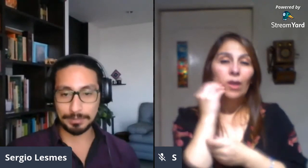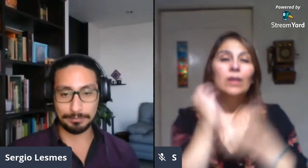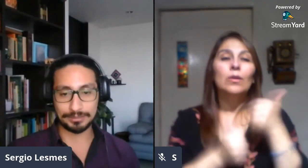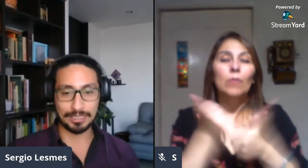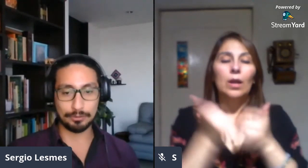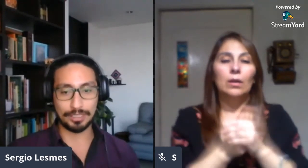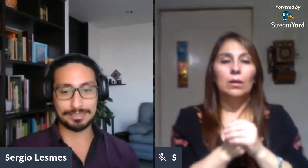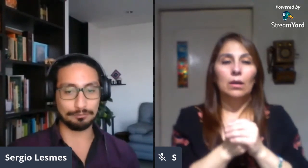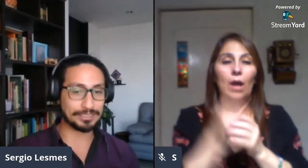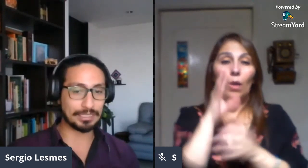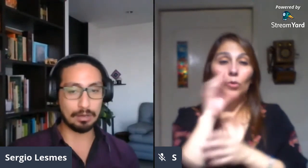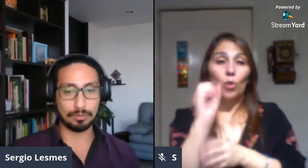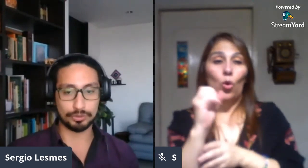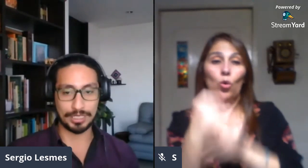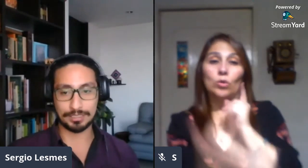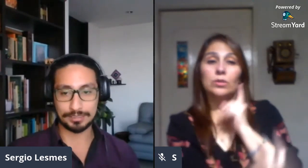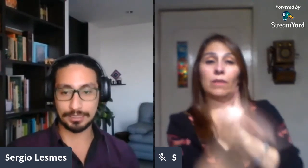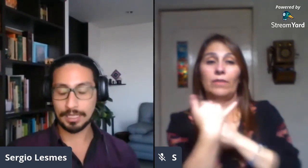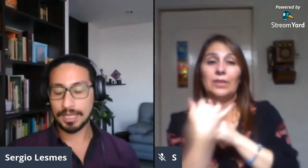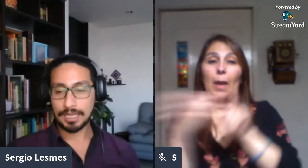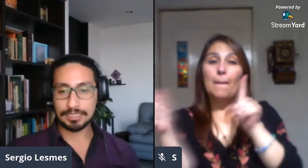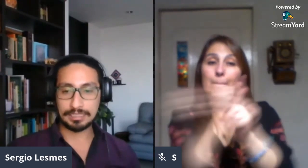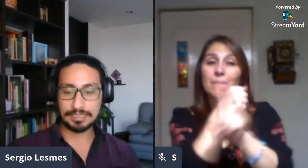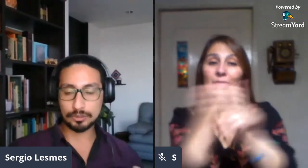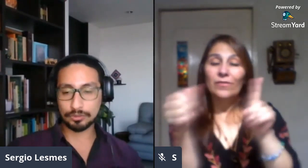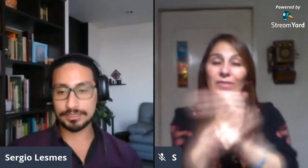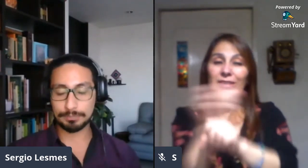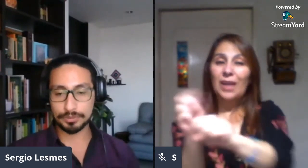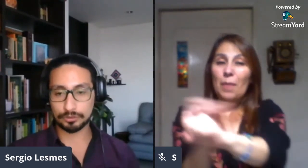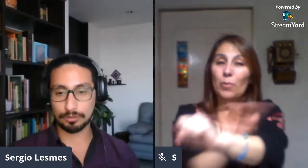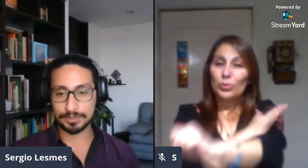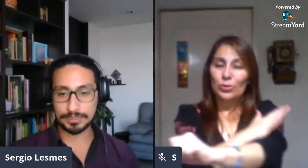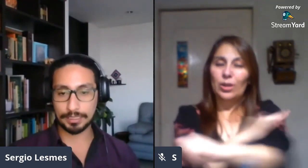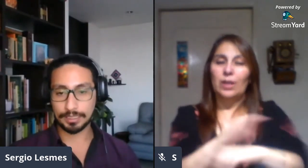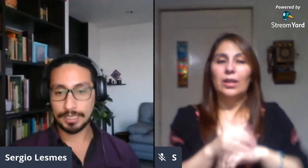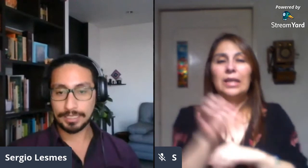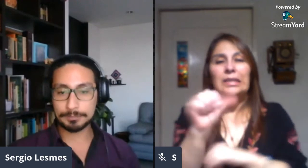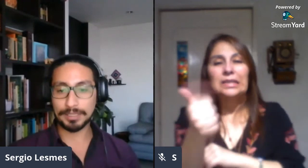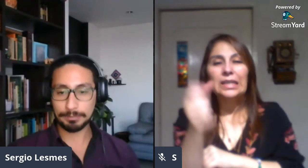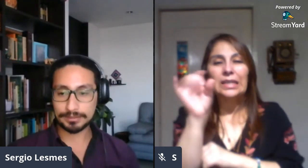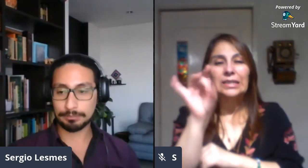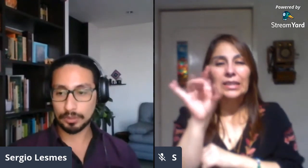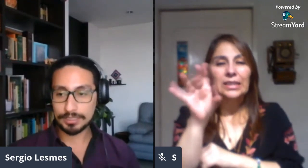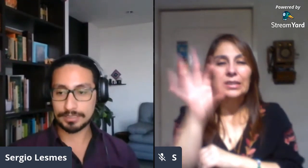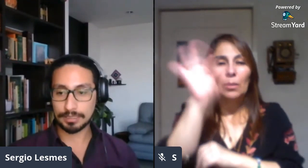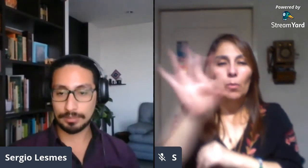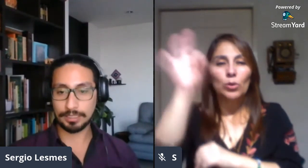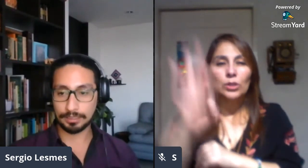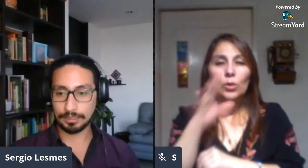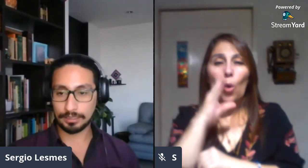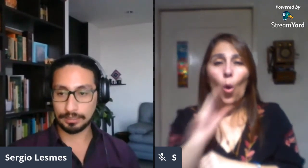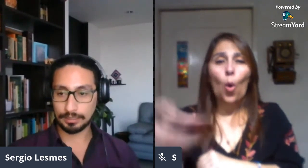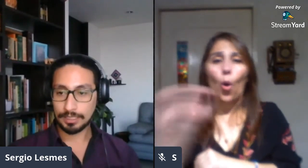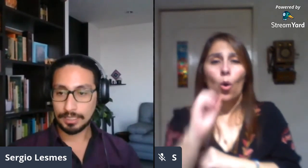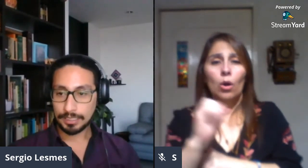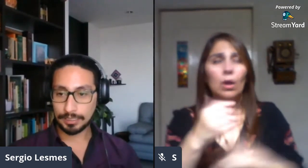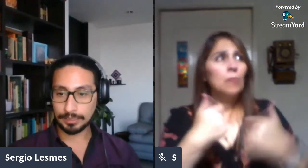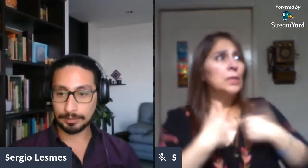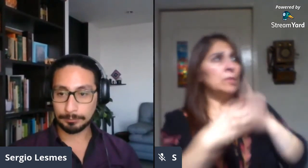afecta principalmente la violencia física o emocional, es decir, ese 10 o 15% de hombres que experimentan